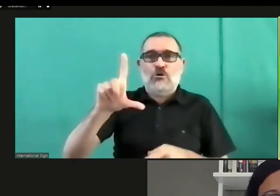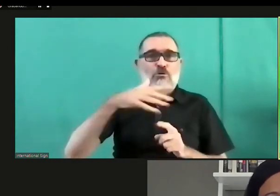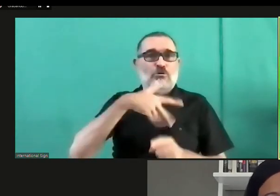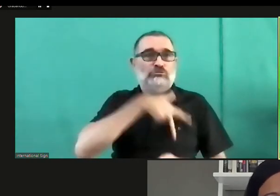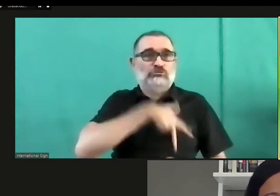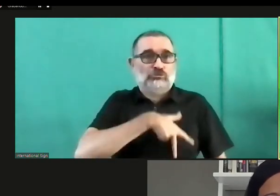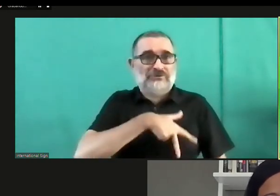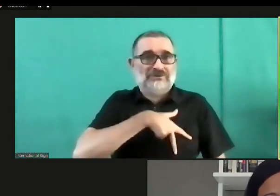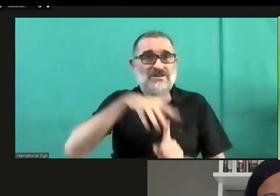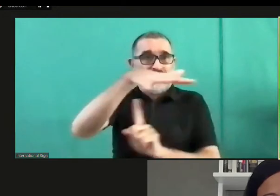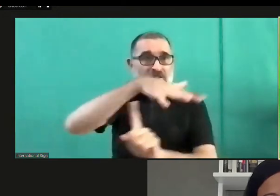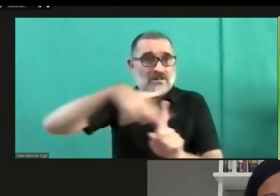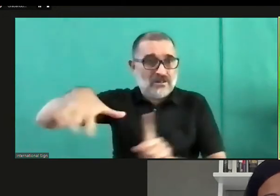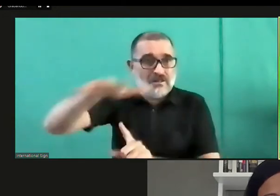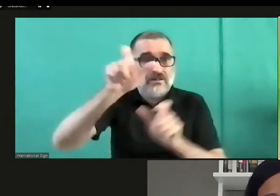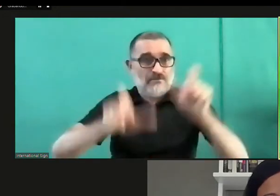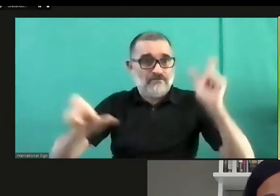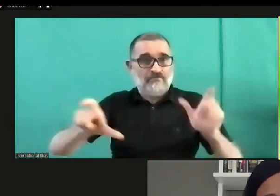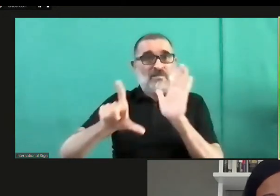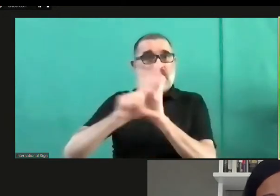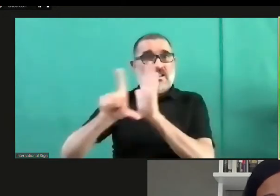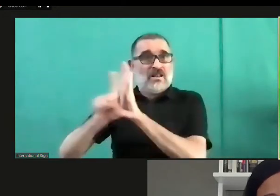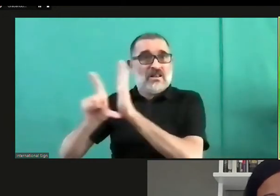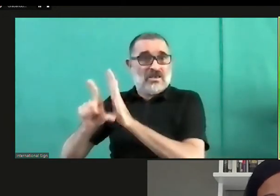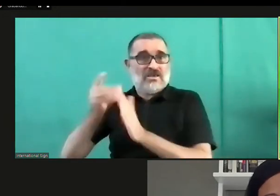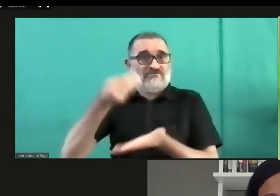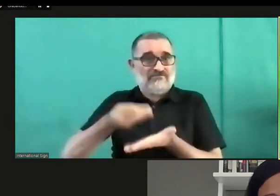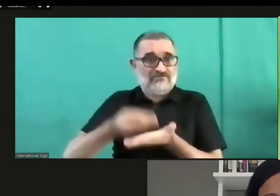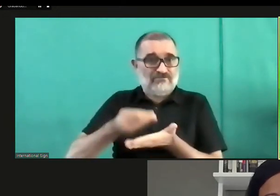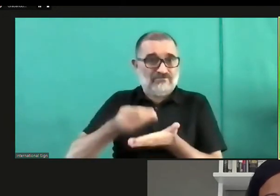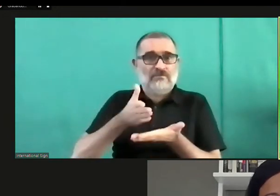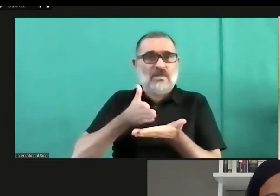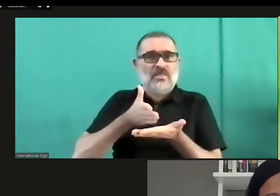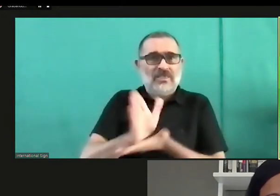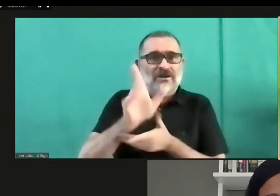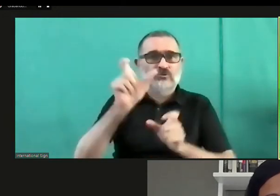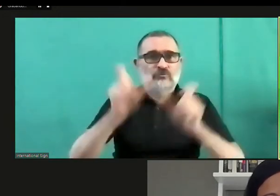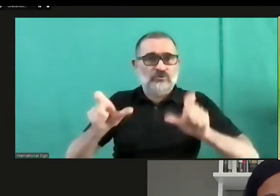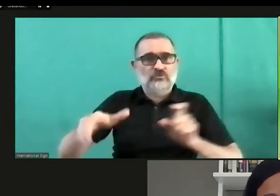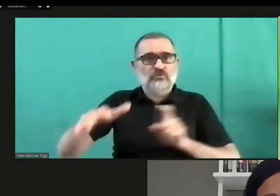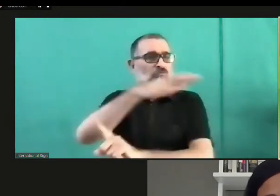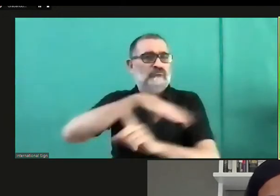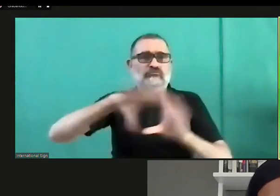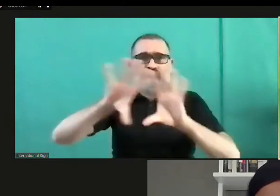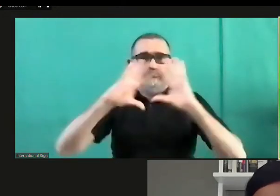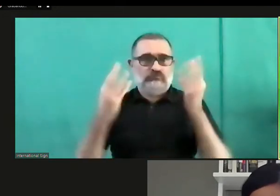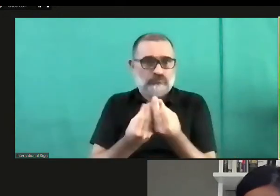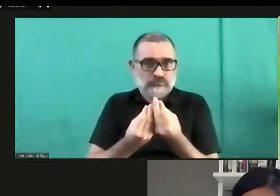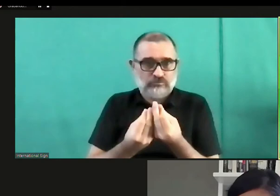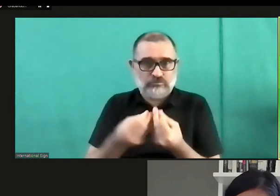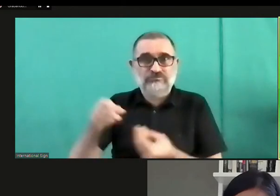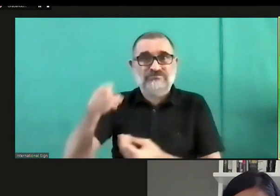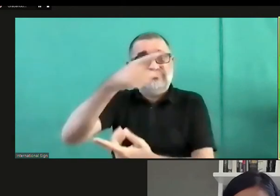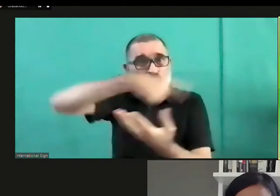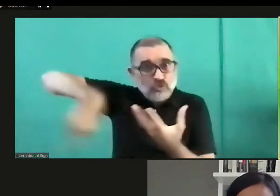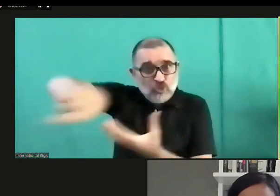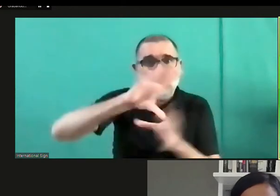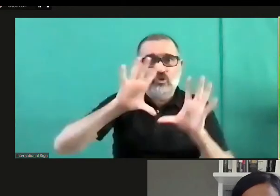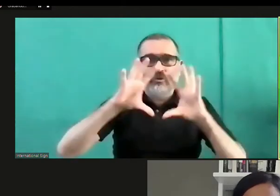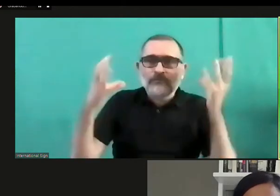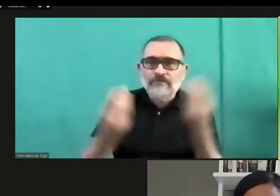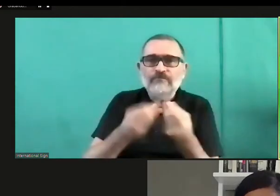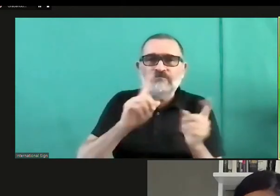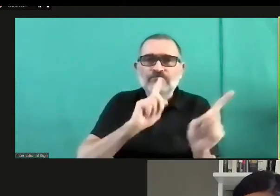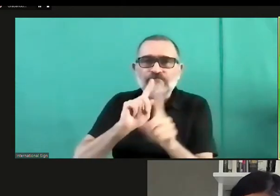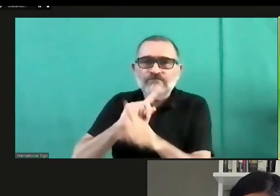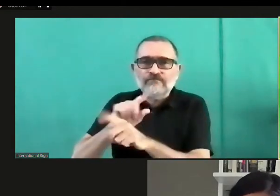representantes de los ministerios de surinam el doctor ruiz agradezco mucho